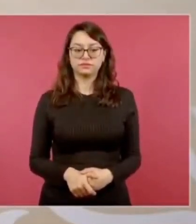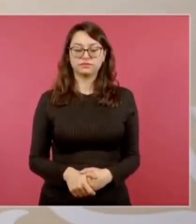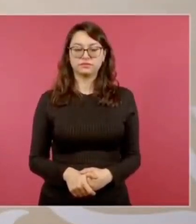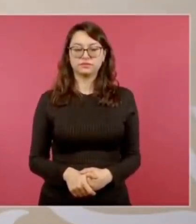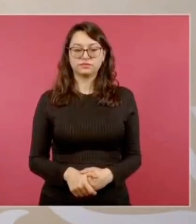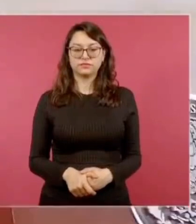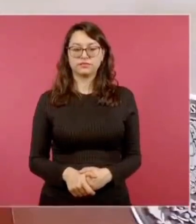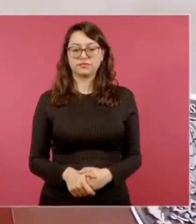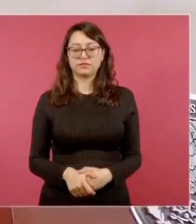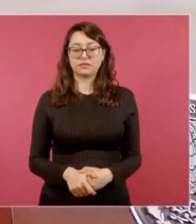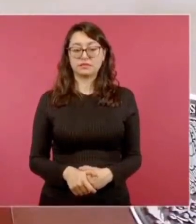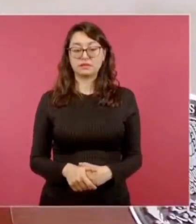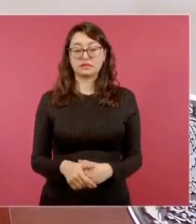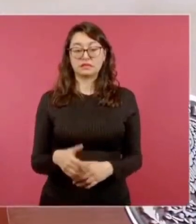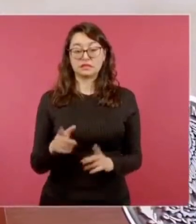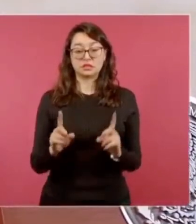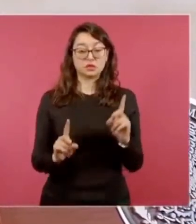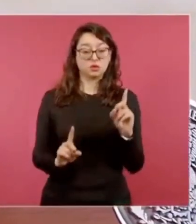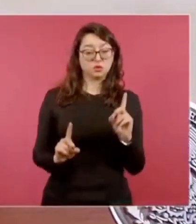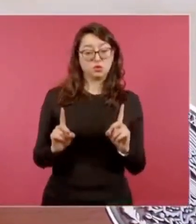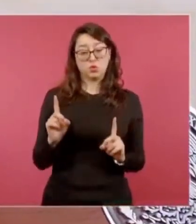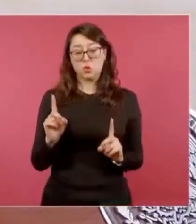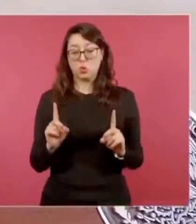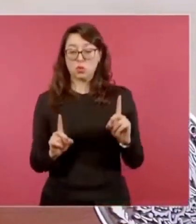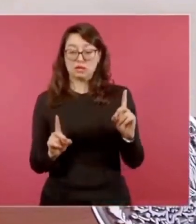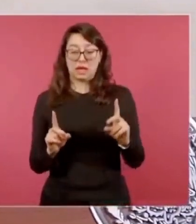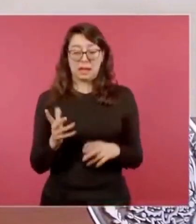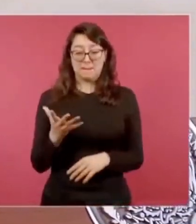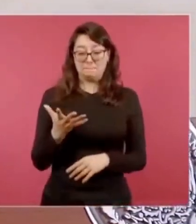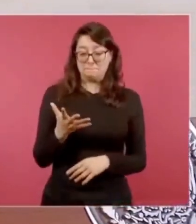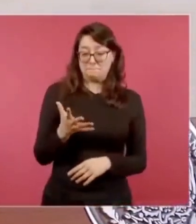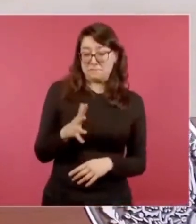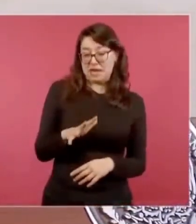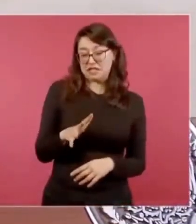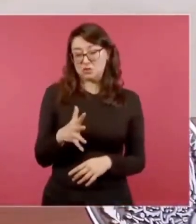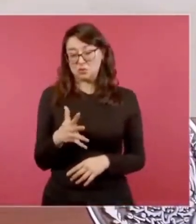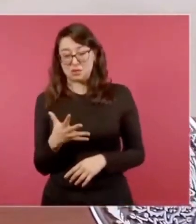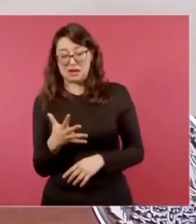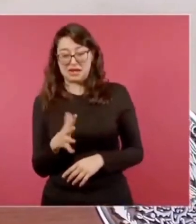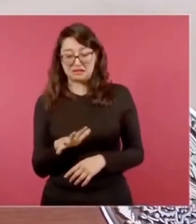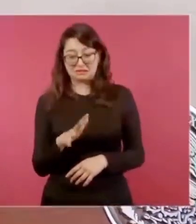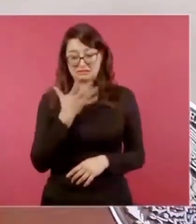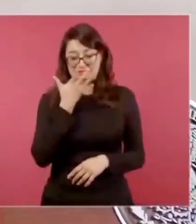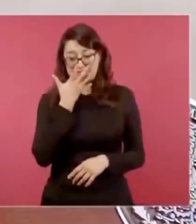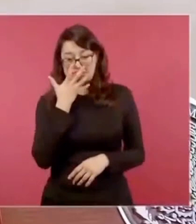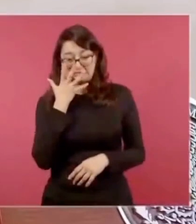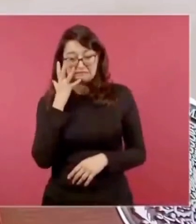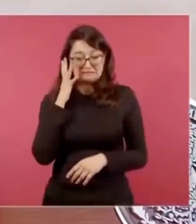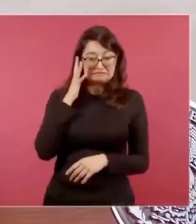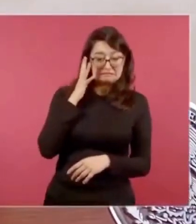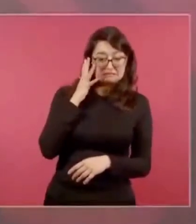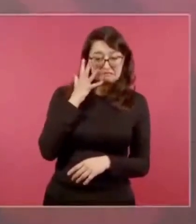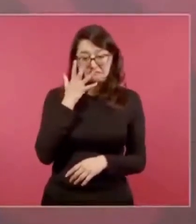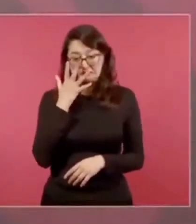No a las medias tintas, a la indefinición.